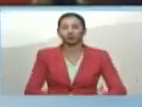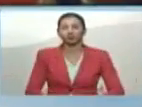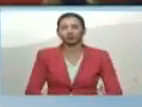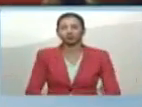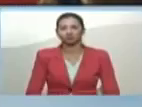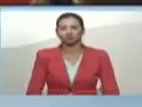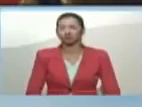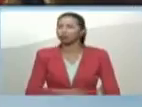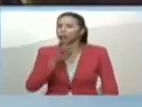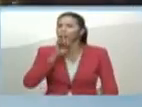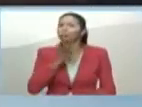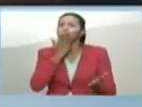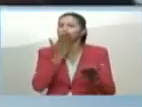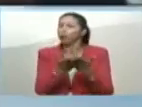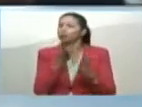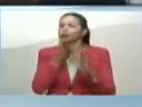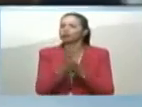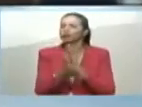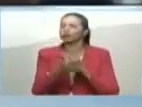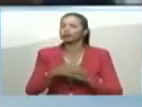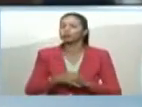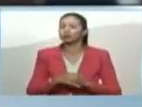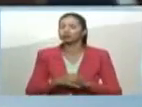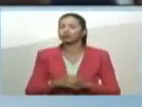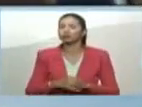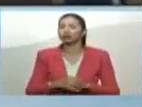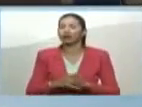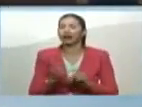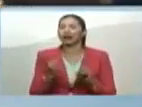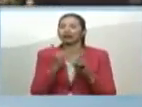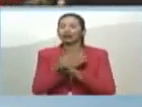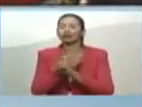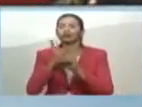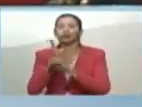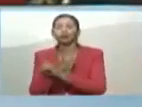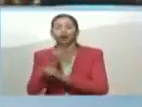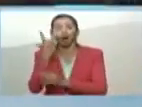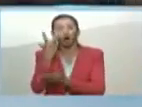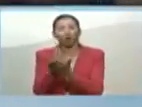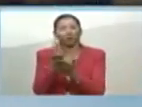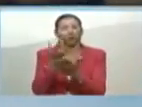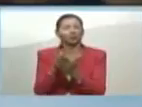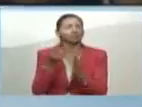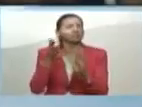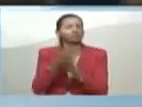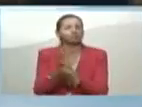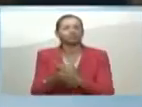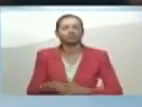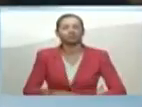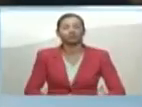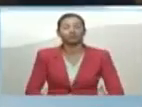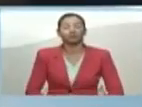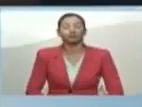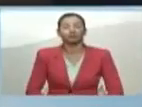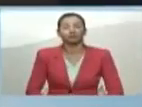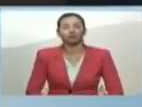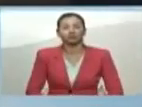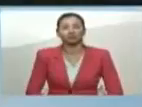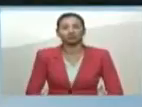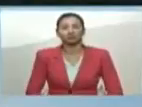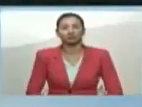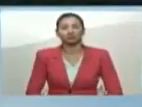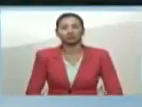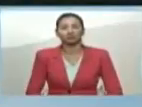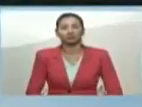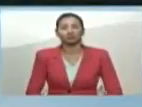Una de las propuestas en el área de rectificación del Consejo Presidencial de las Comunas es establecer la